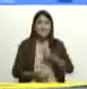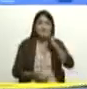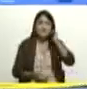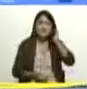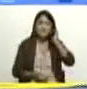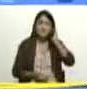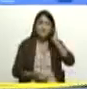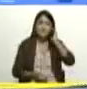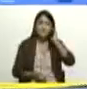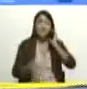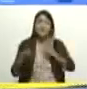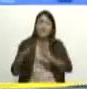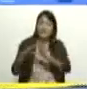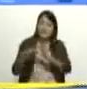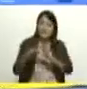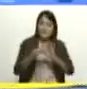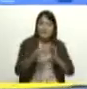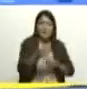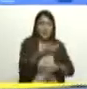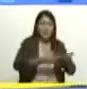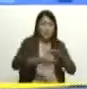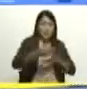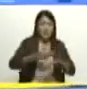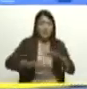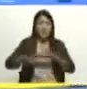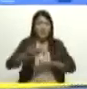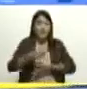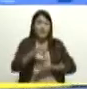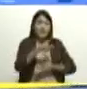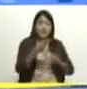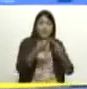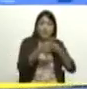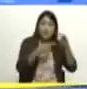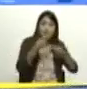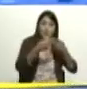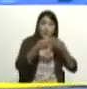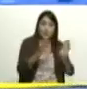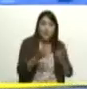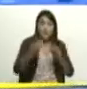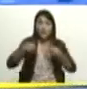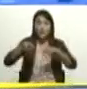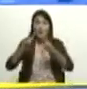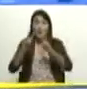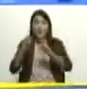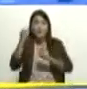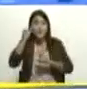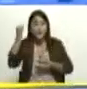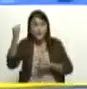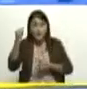Articular la estrategia económica, las políticas públicas, las innovaciones.